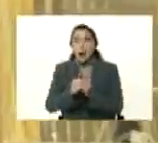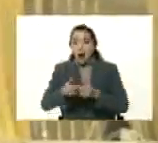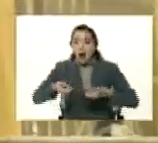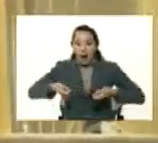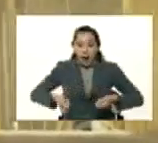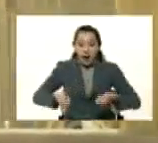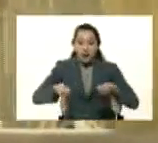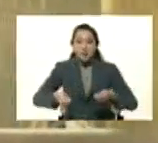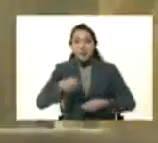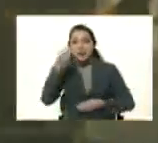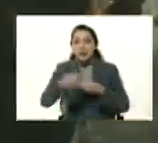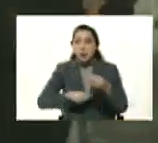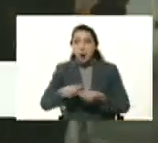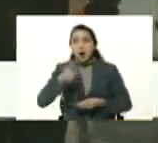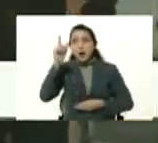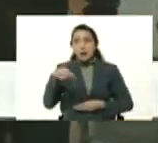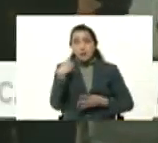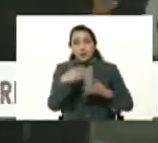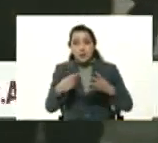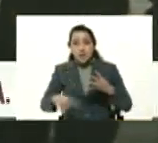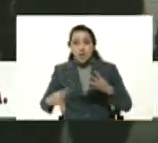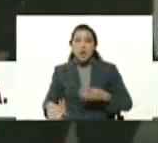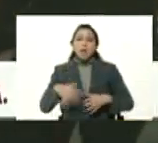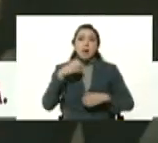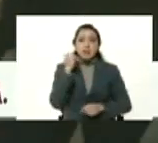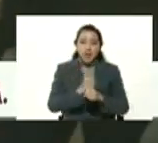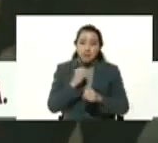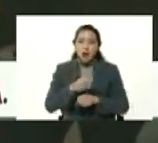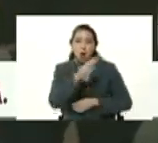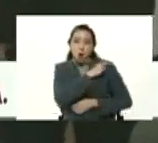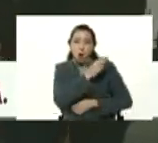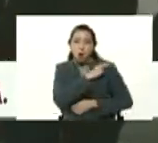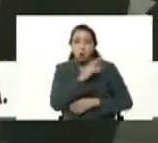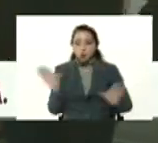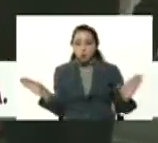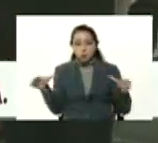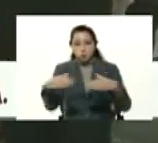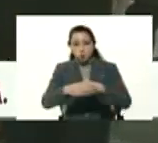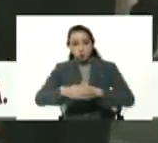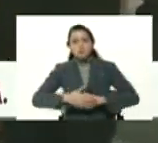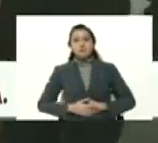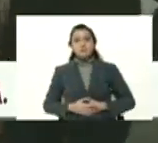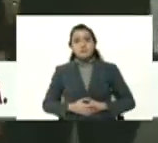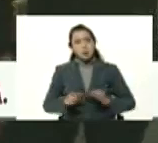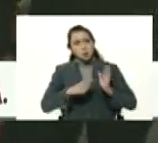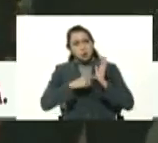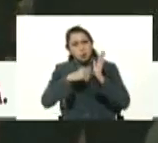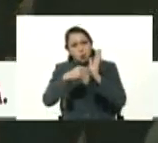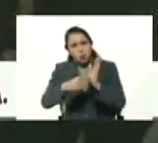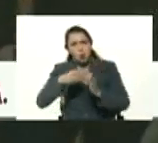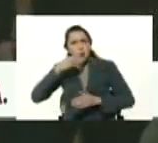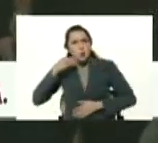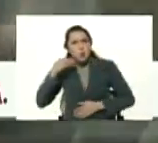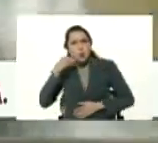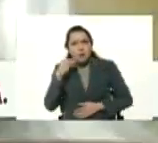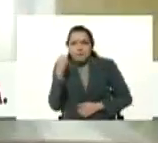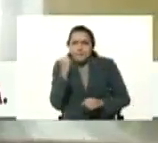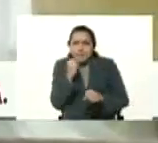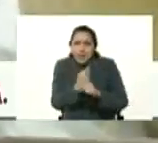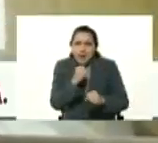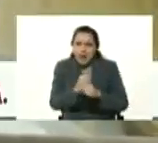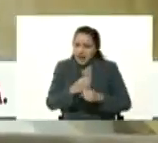y miembro del Consejo Productivo de los Trabajadores. Quisimos mostrar esta experiencia y